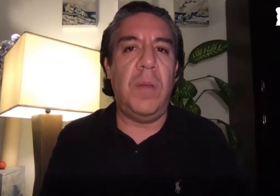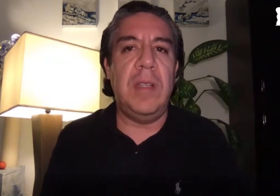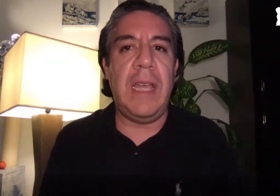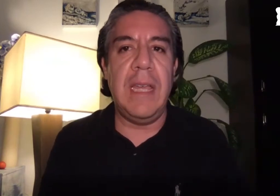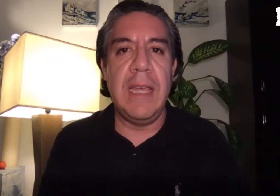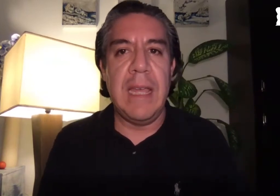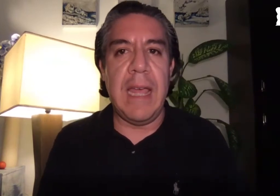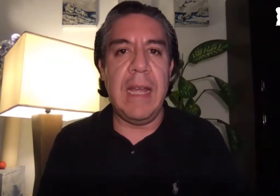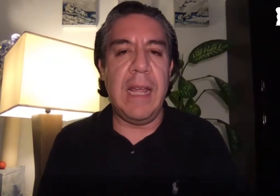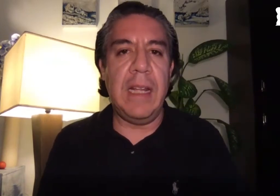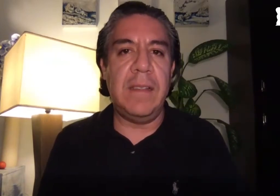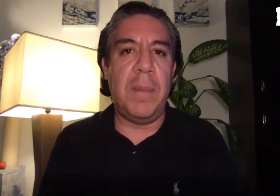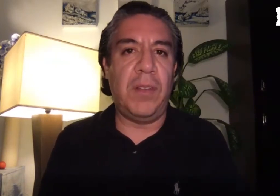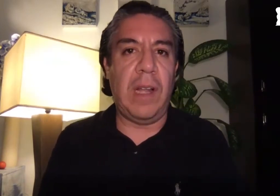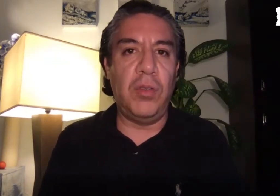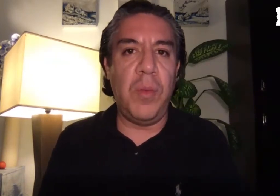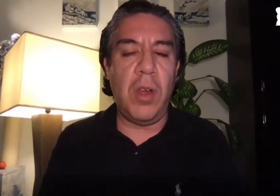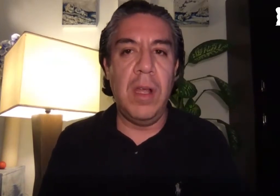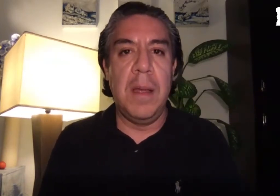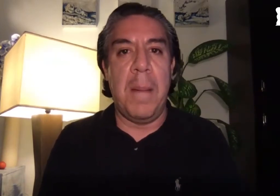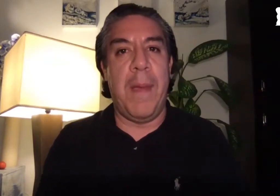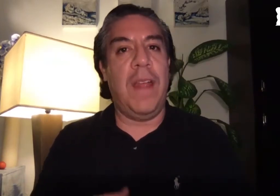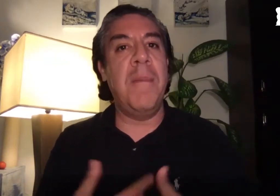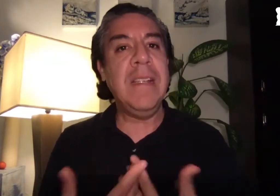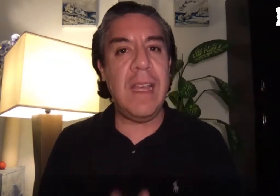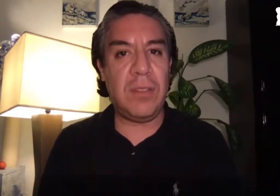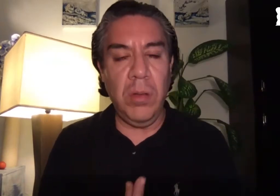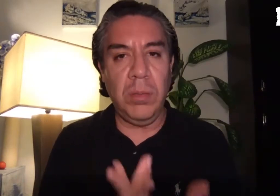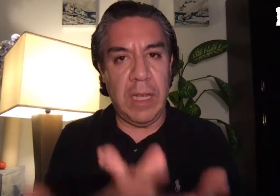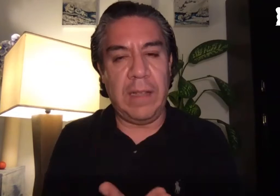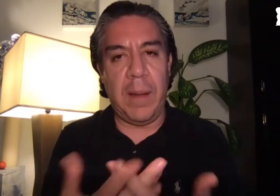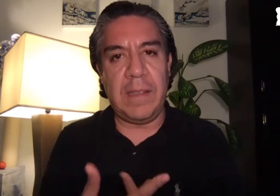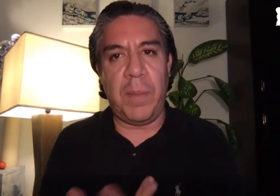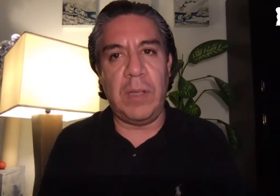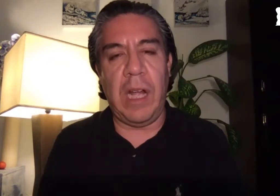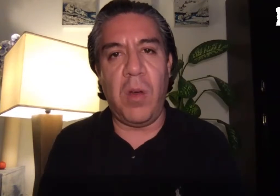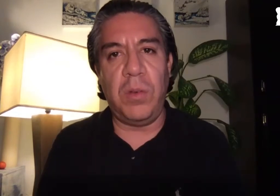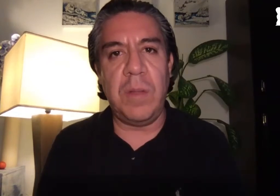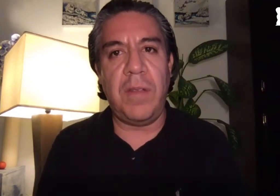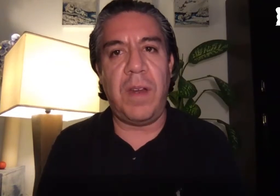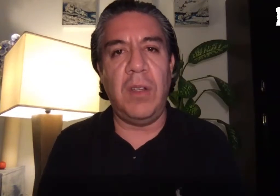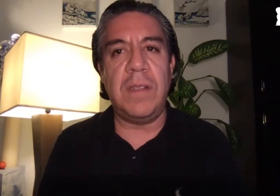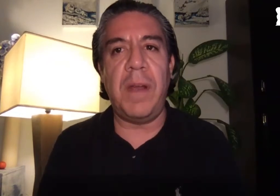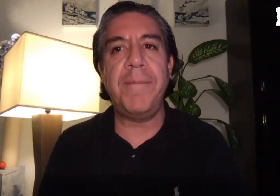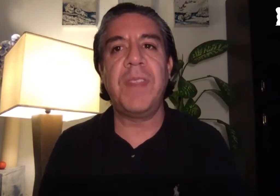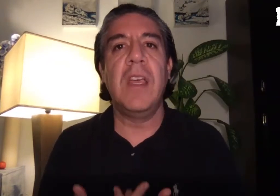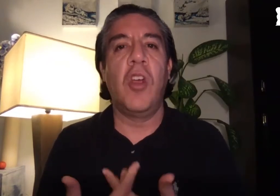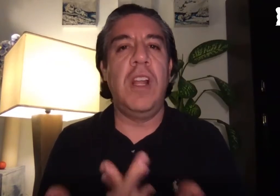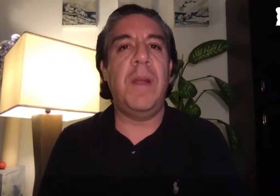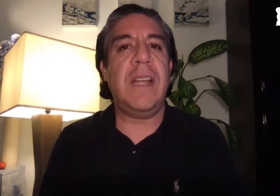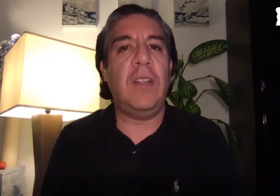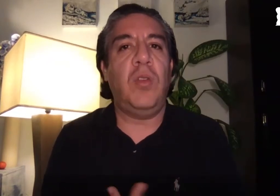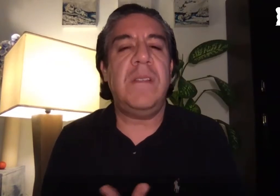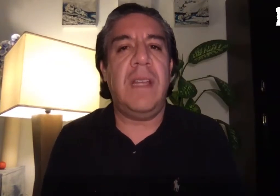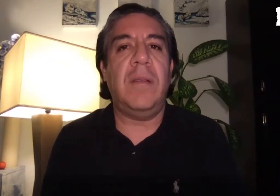reflejado justamente en el índice de precios al consumidor. Pero además de eso, y esta es la pregunta que le hago justamente a Fernando de Sabre, con